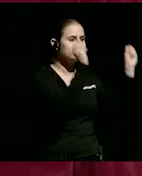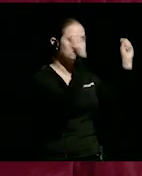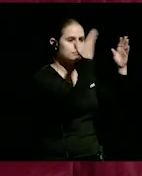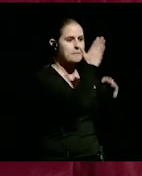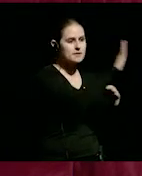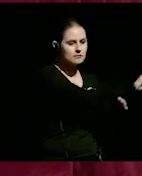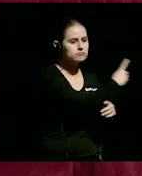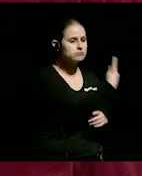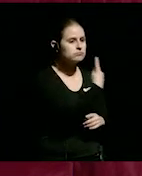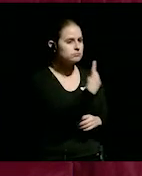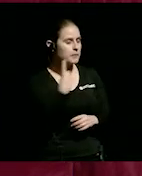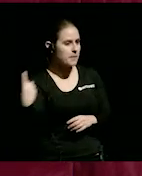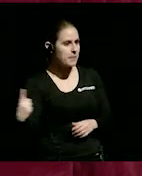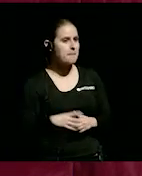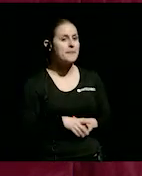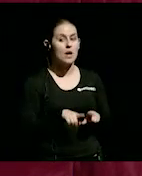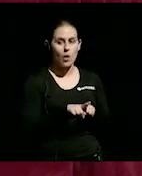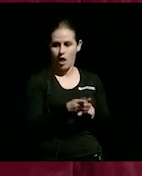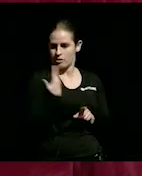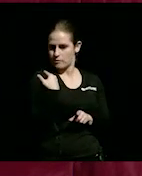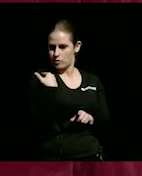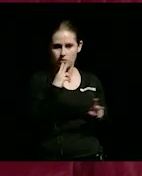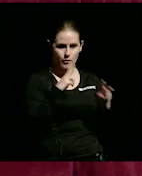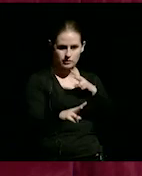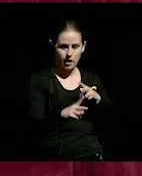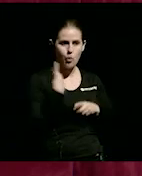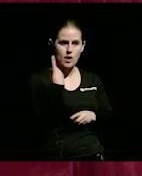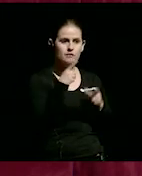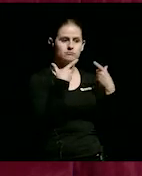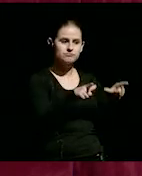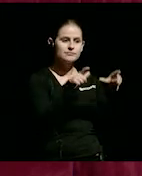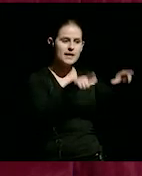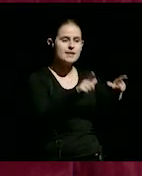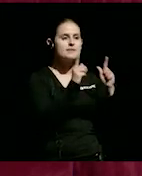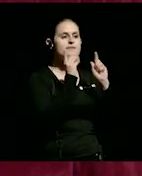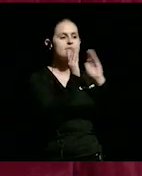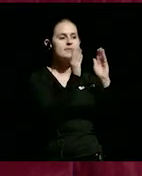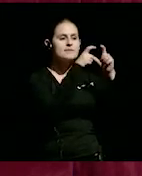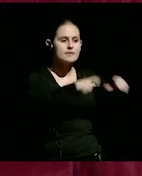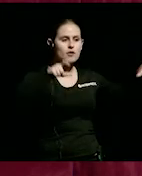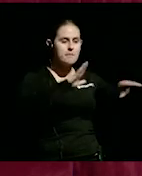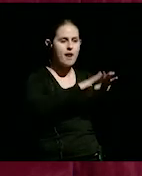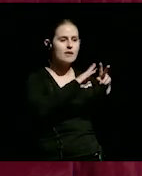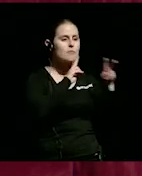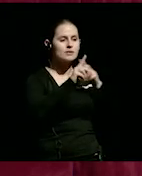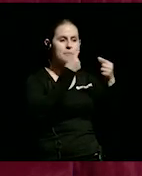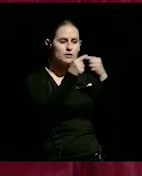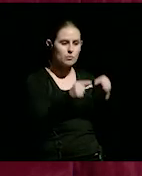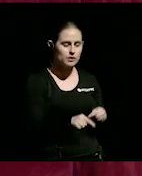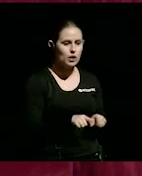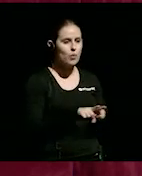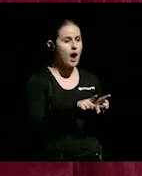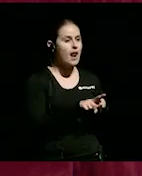la que obtendremos respuesta para tener financiación permanente, estable, a través del Consejo para las Artes en Reino